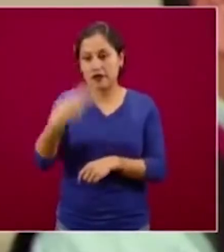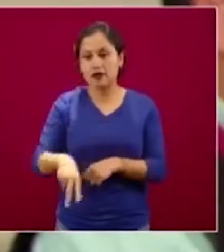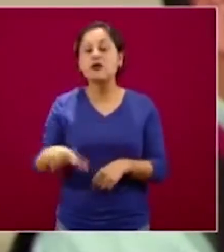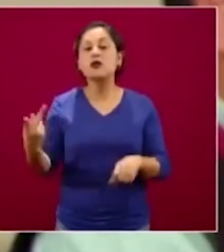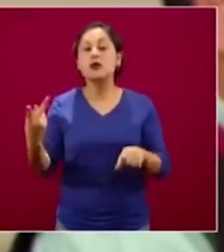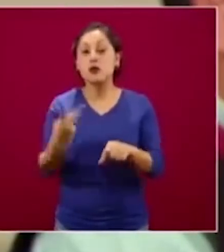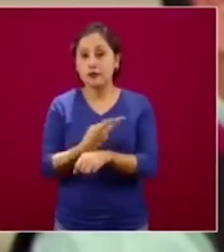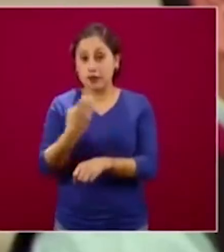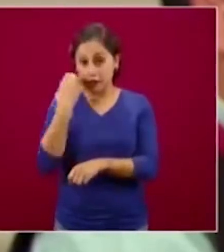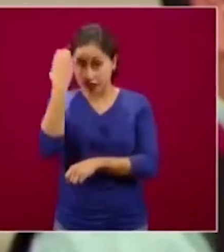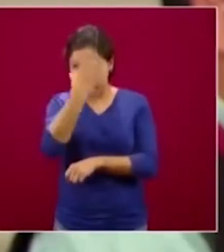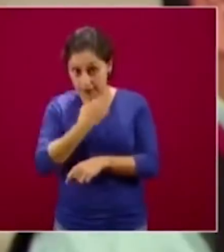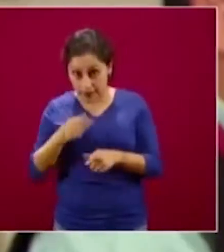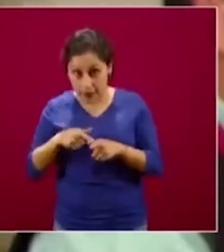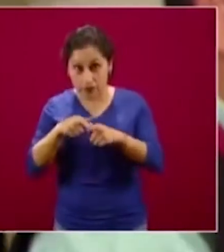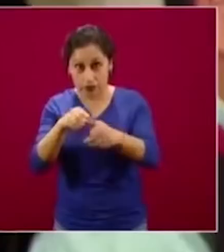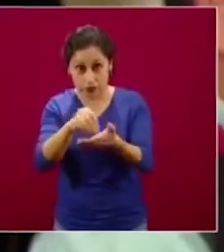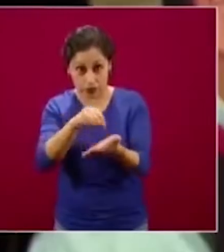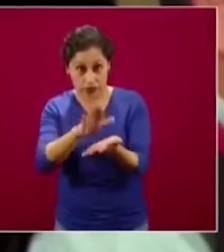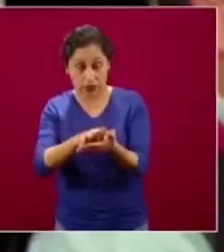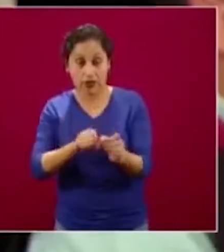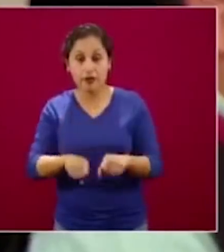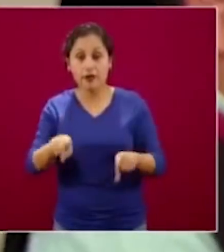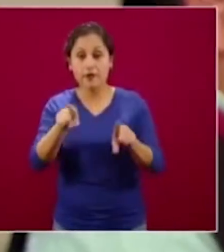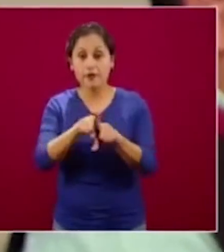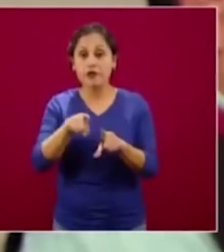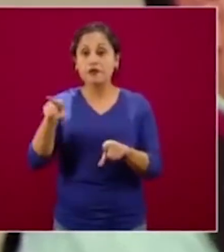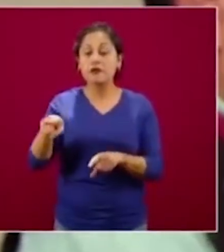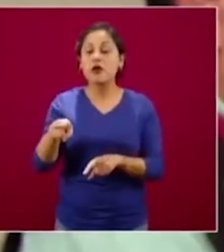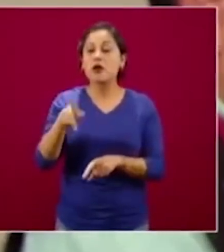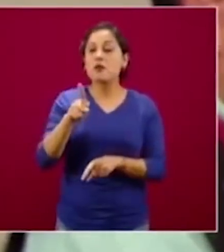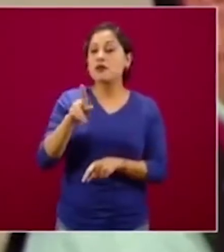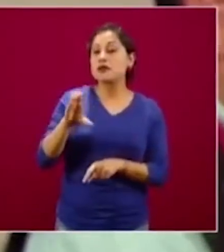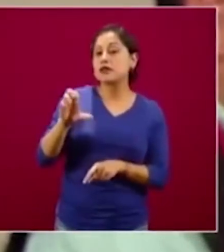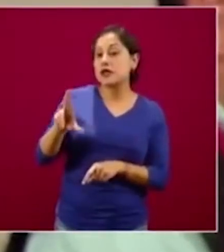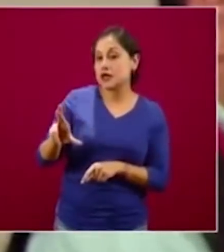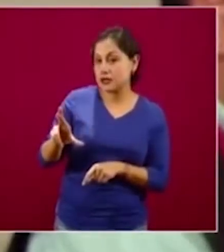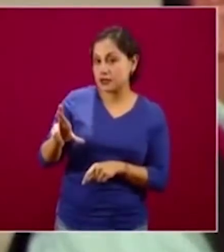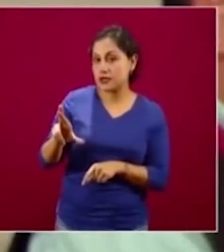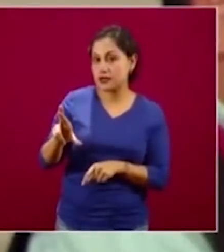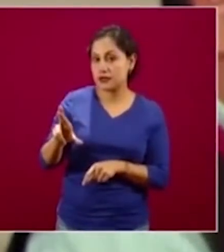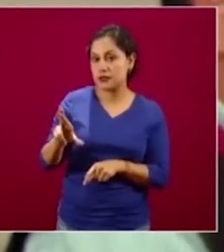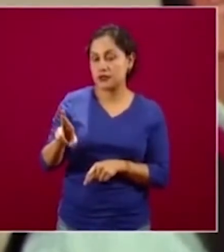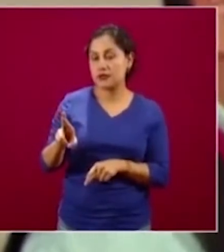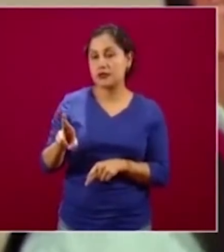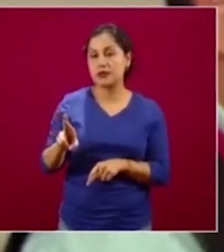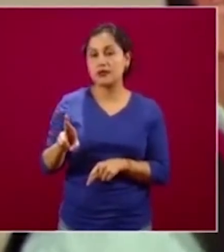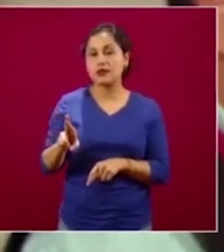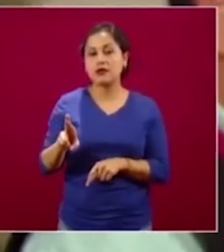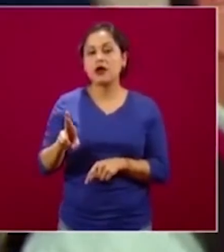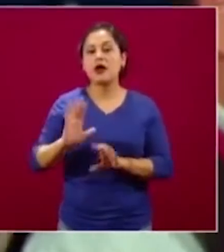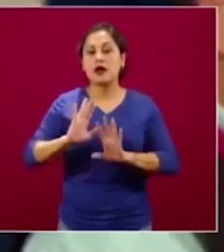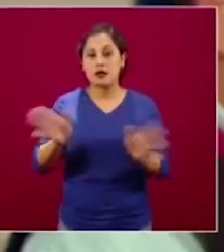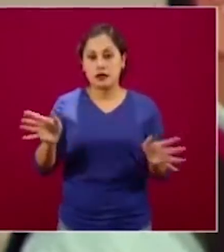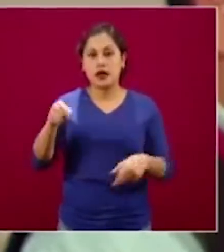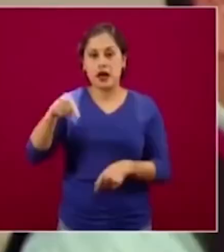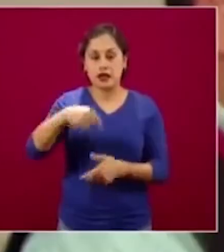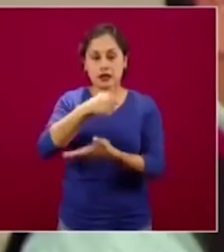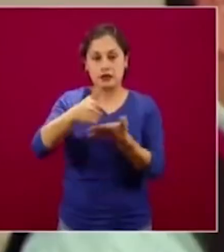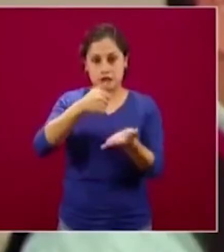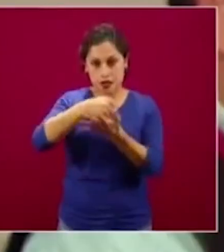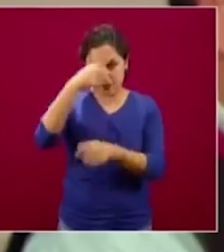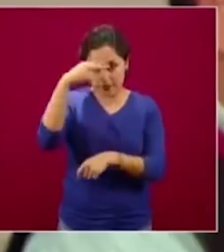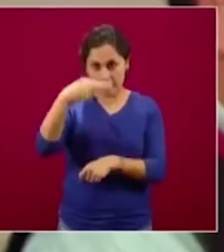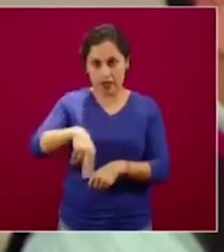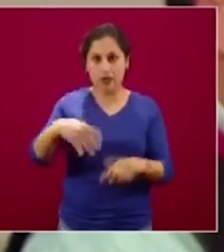en esto que comentaron de las pruebas PCR, que son las que están haciendo ya el gobierno capitalino, y si